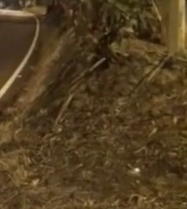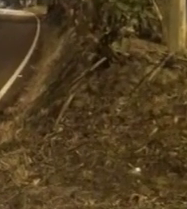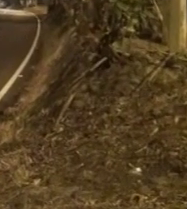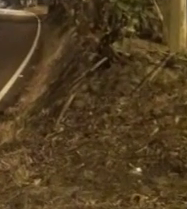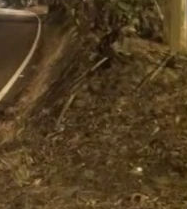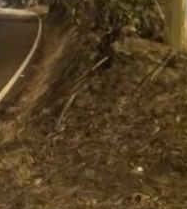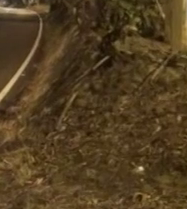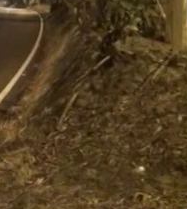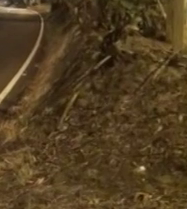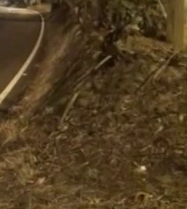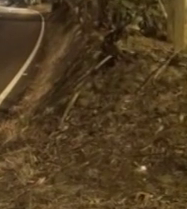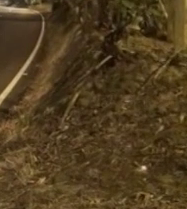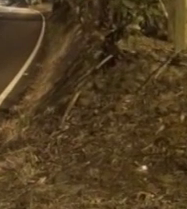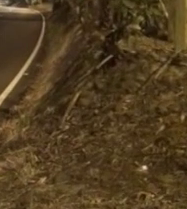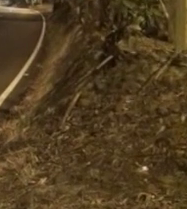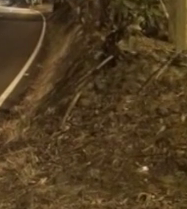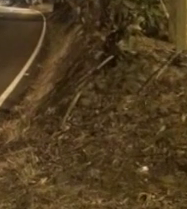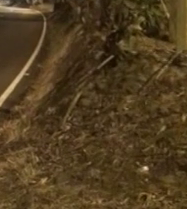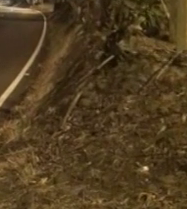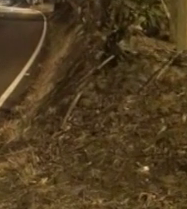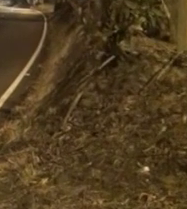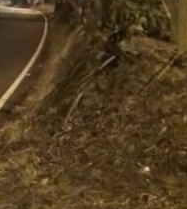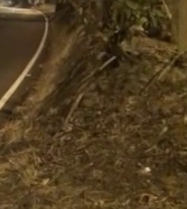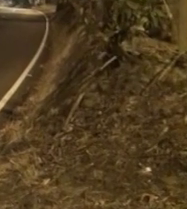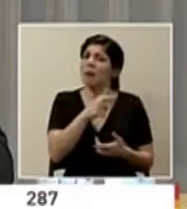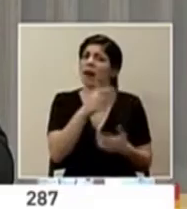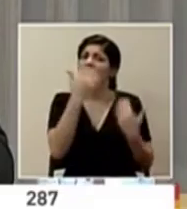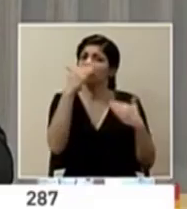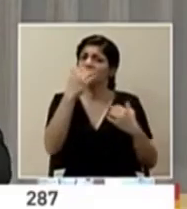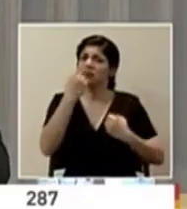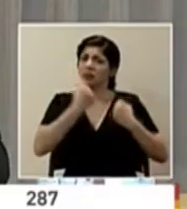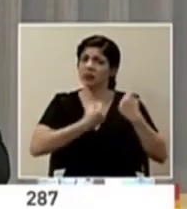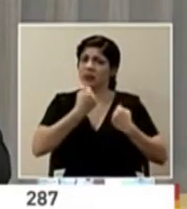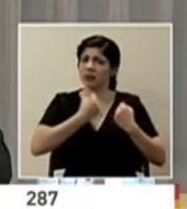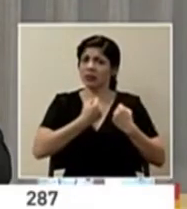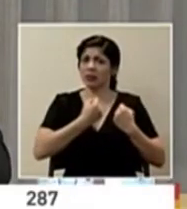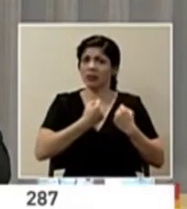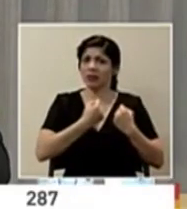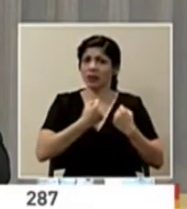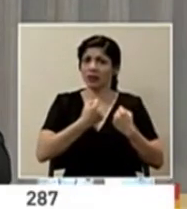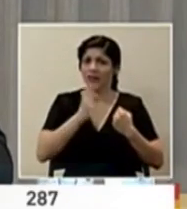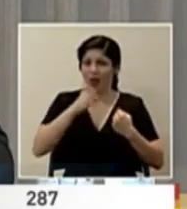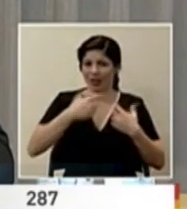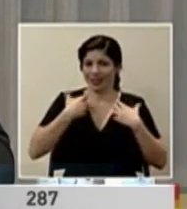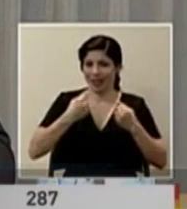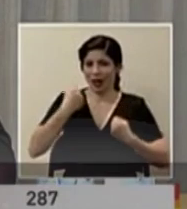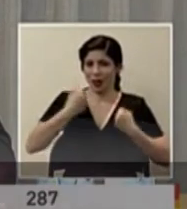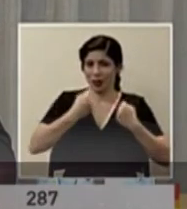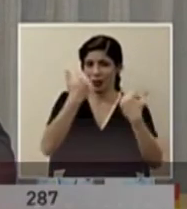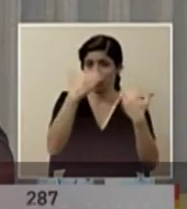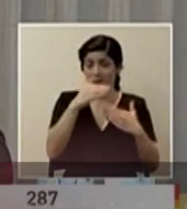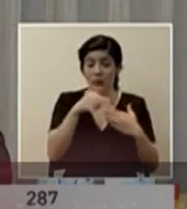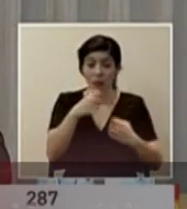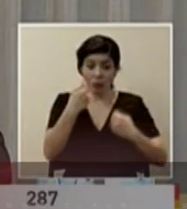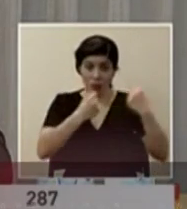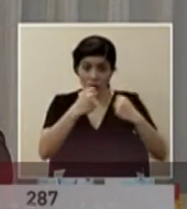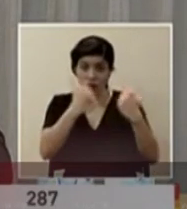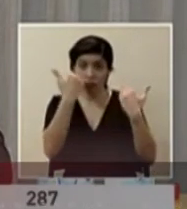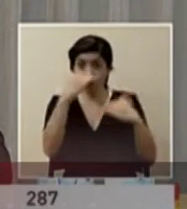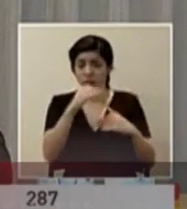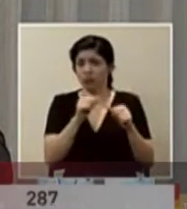de trabajo, actividades y servicios. ¿Qué pasa con la restricción vehicular sanitaria? La restricción vehicular sanitaria